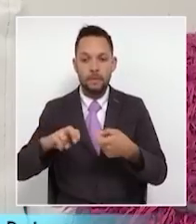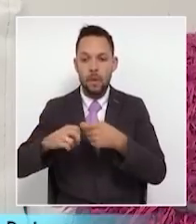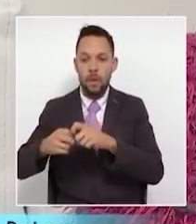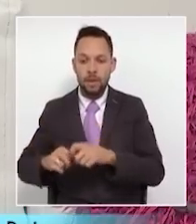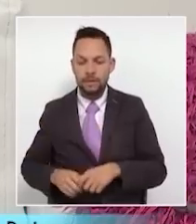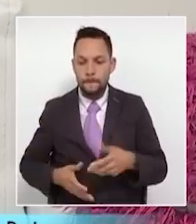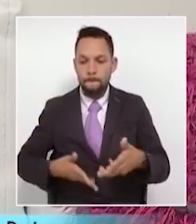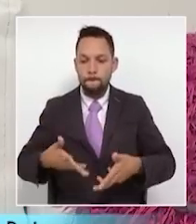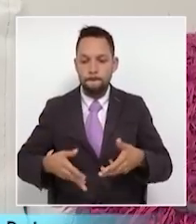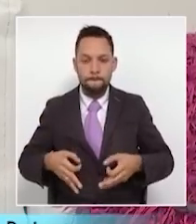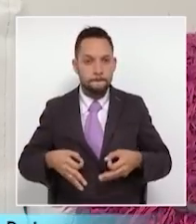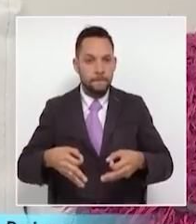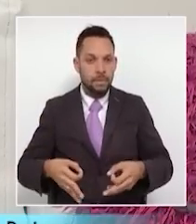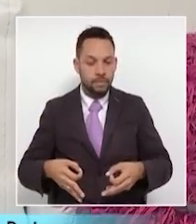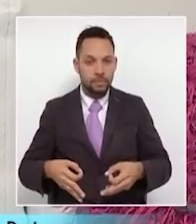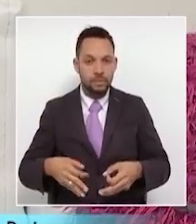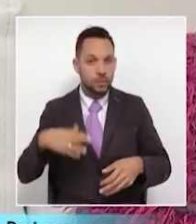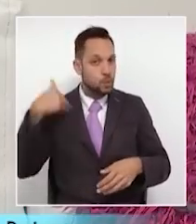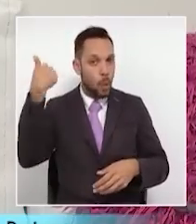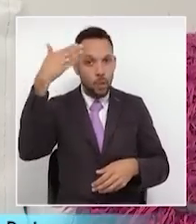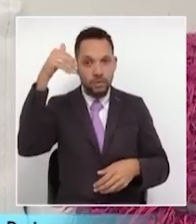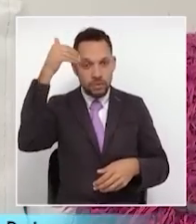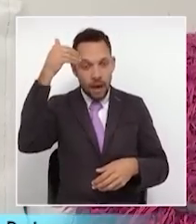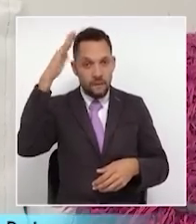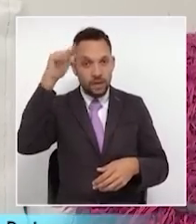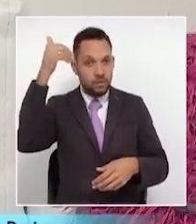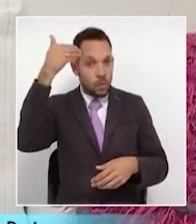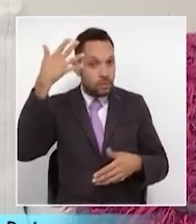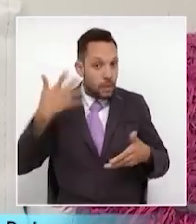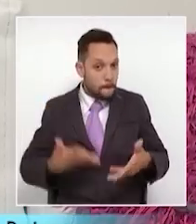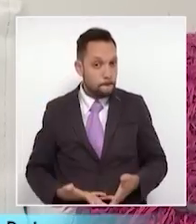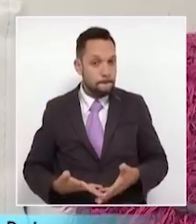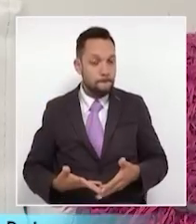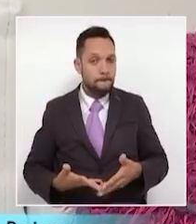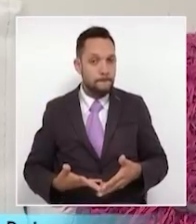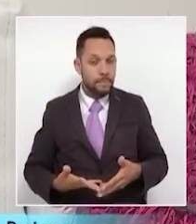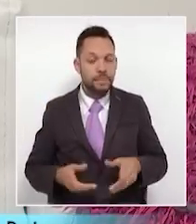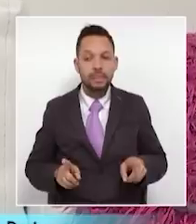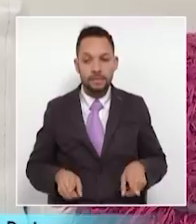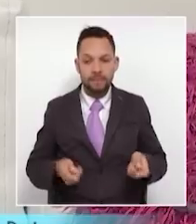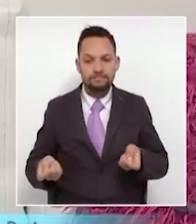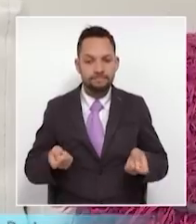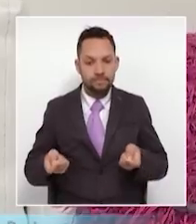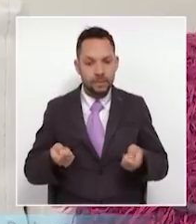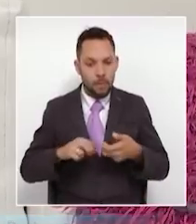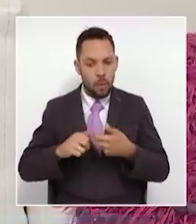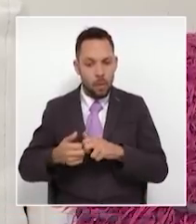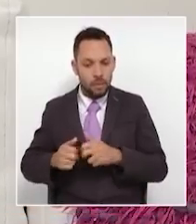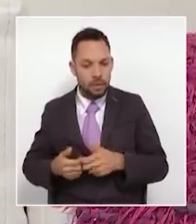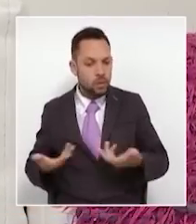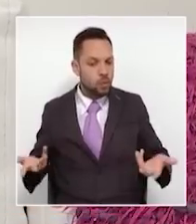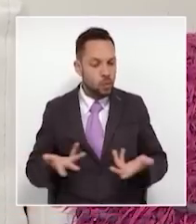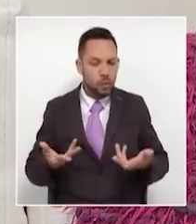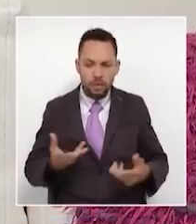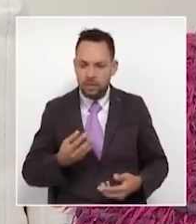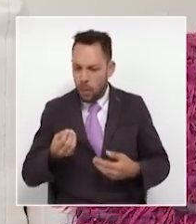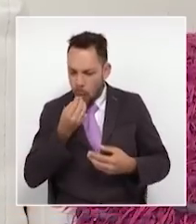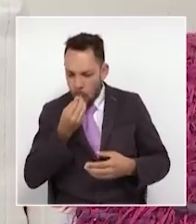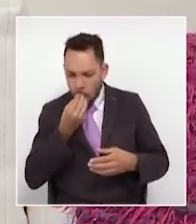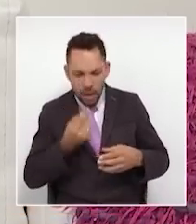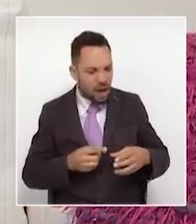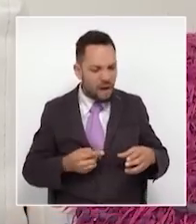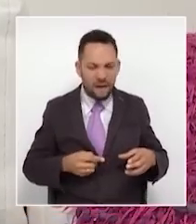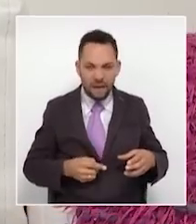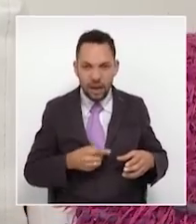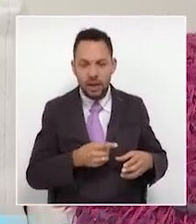no desconocen su potencial patológico y desconocen también en qué alimentos se encuentra este producto